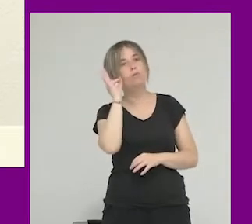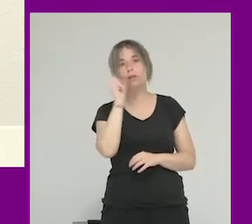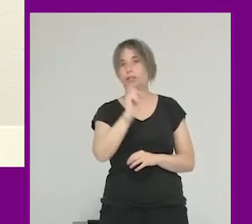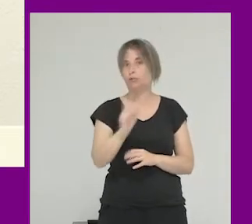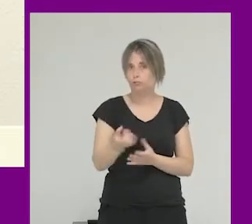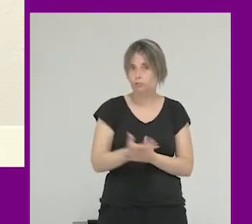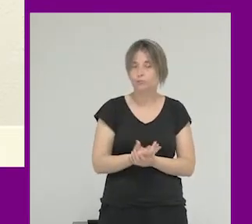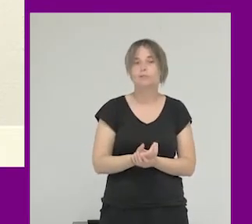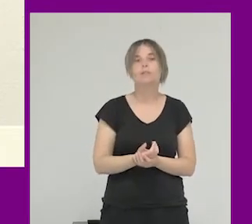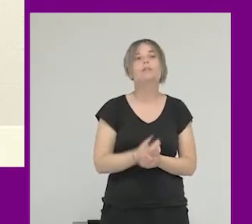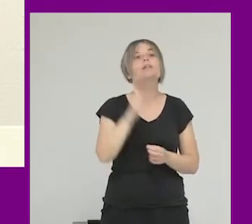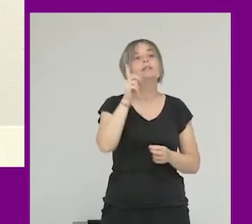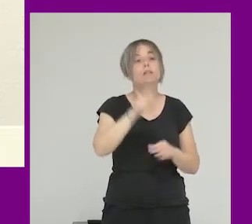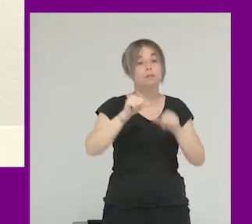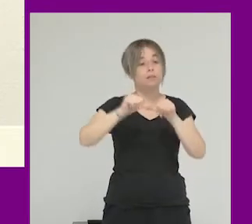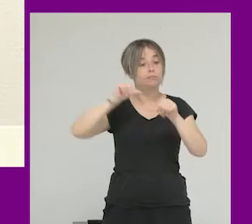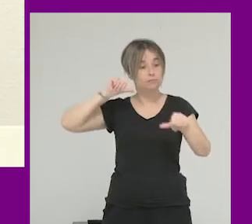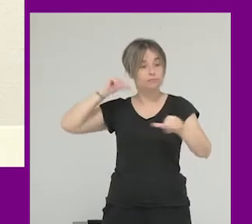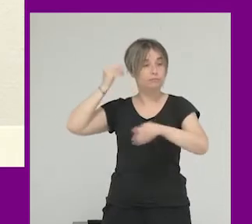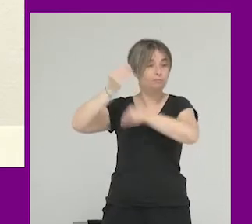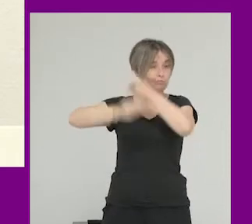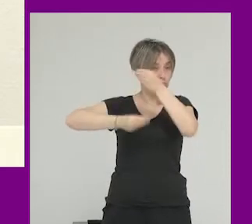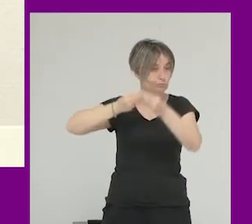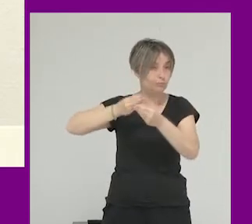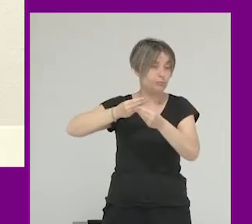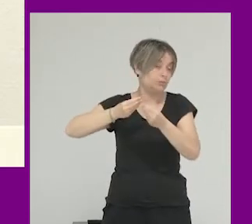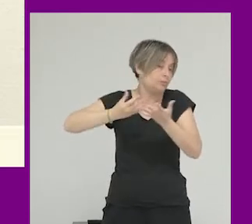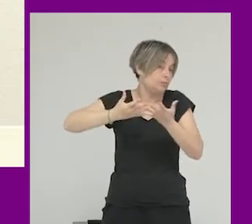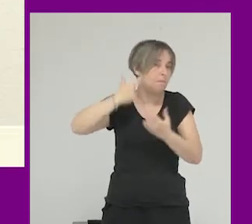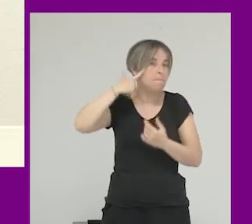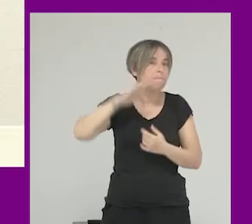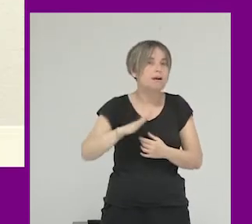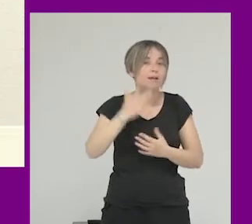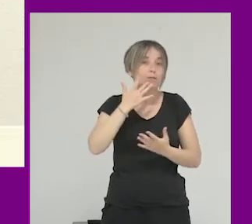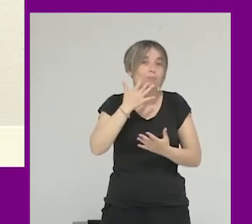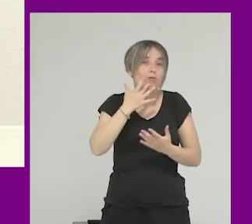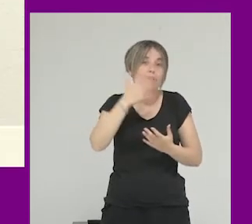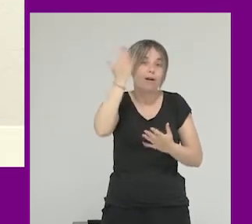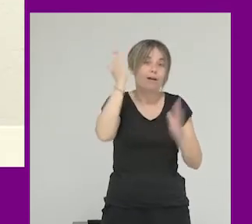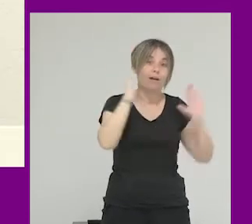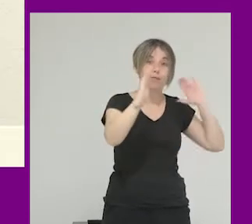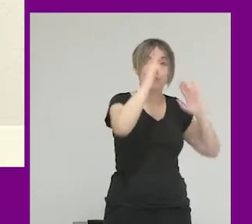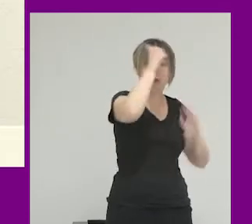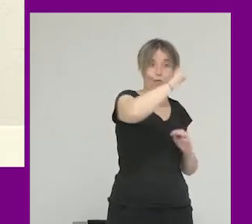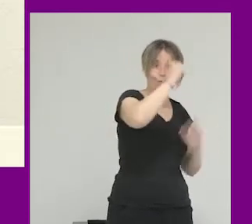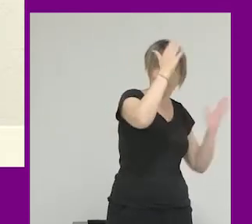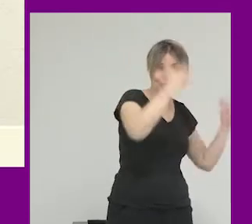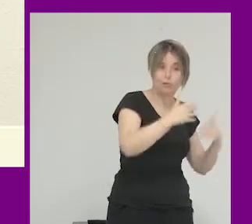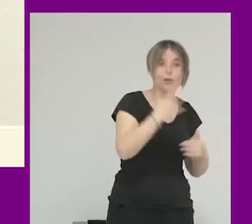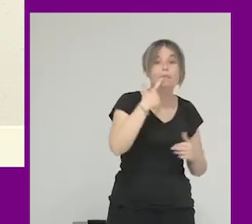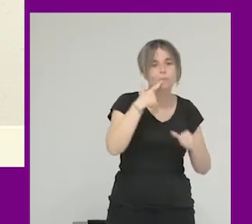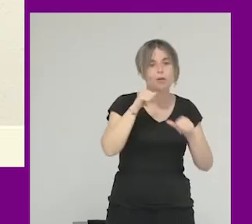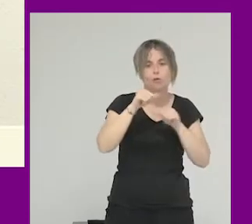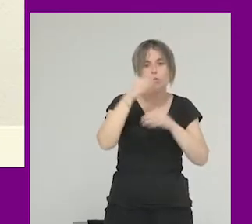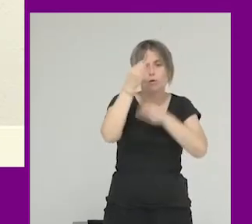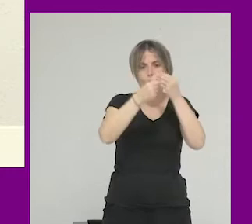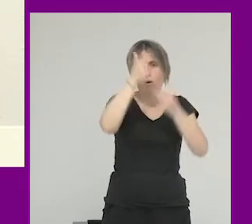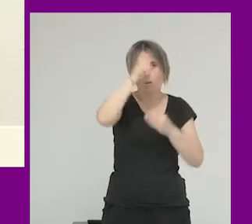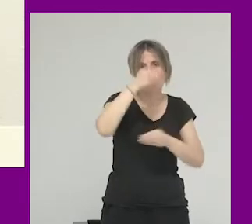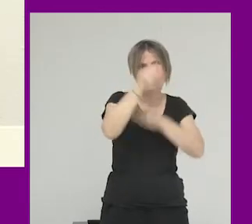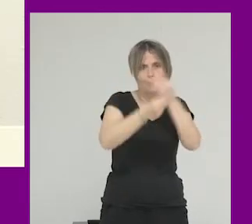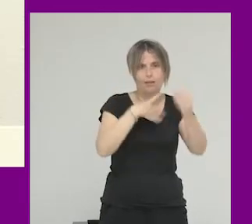lo que también hemos hecho, no por nada, sino porque no había hombres en aquel momento, pero lo pueden hacer perfectamente los